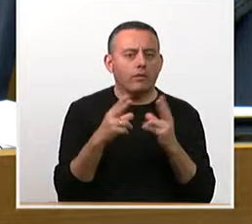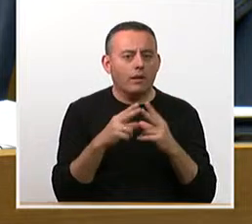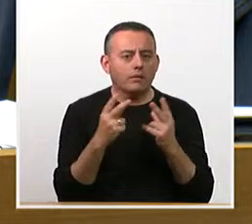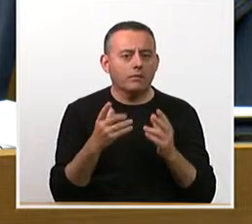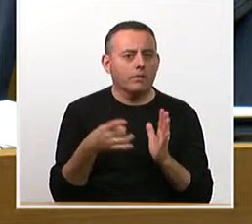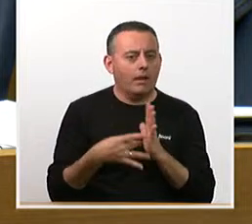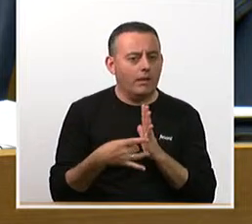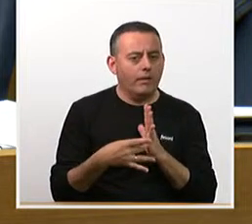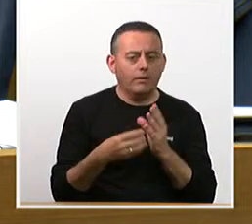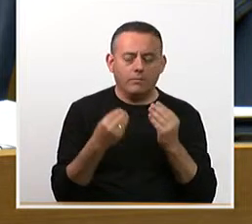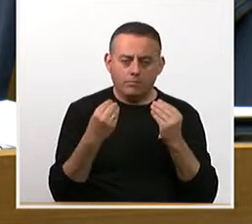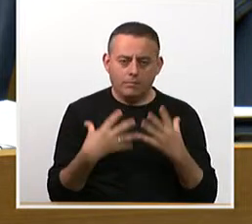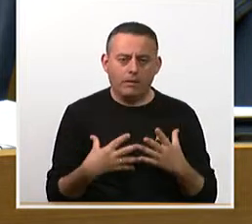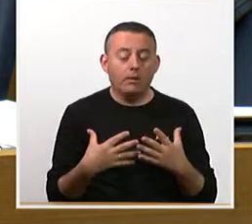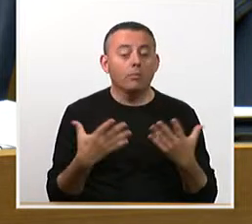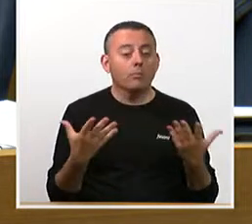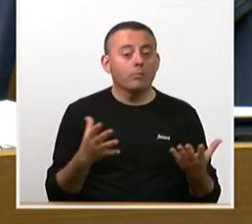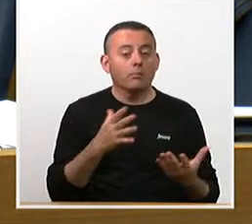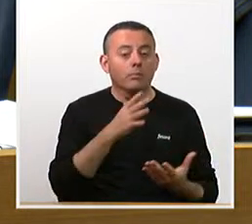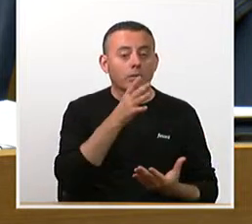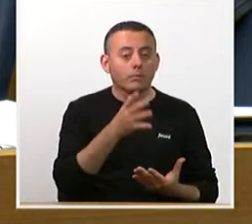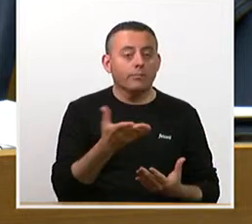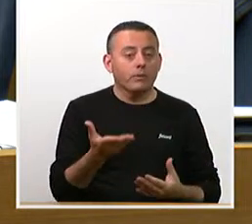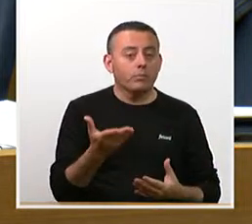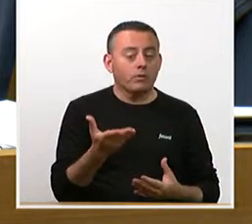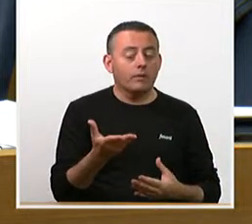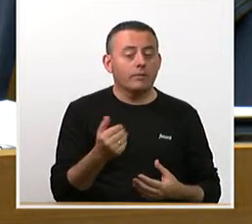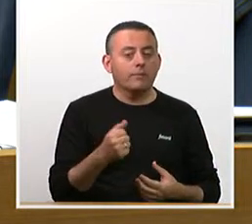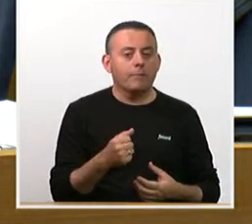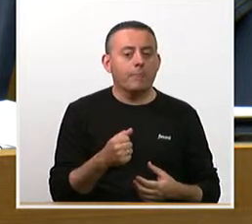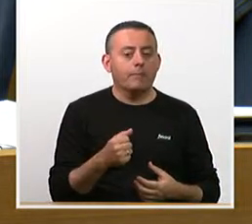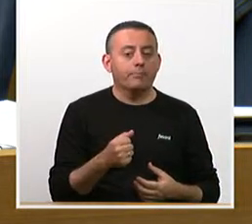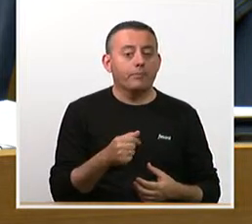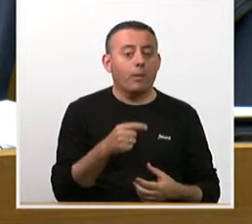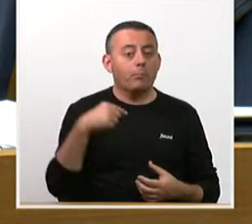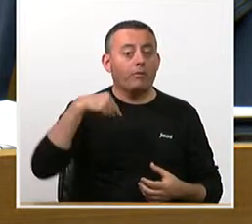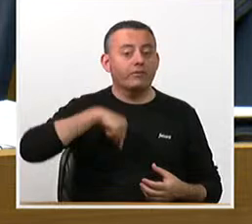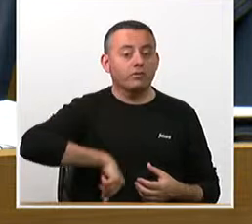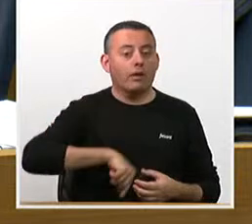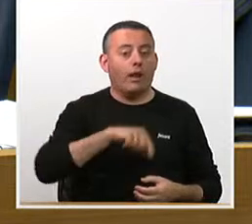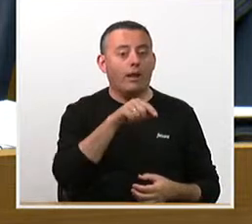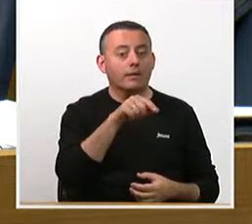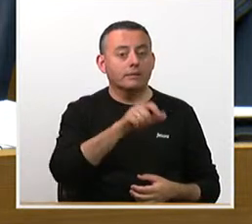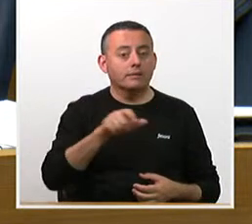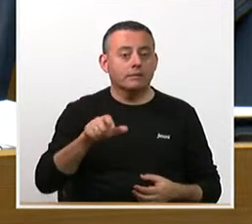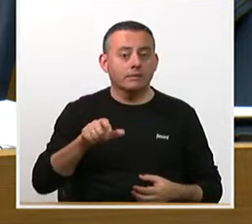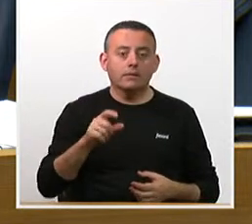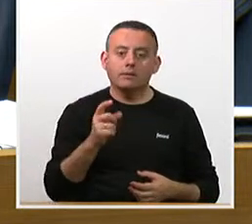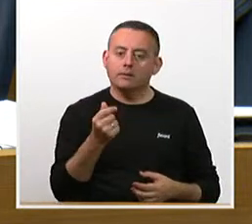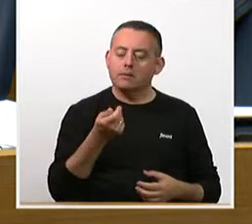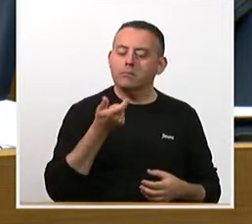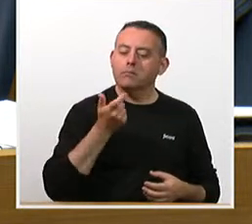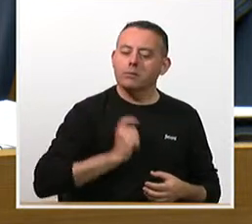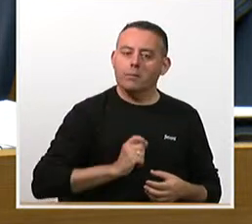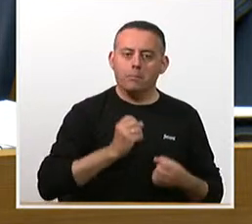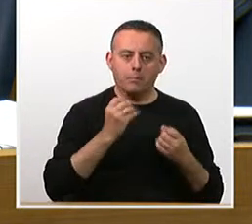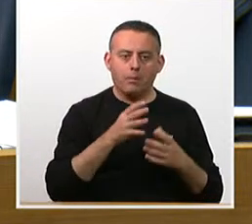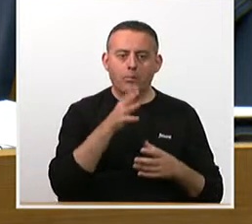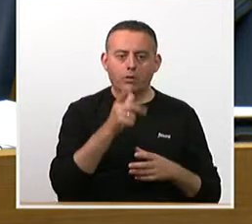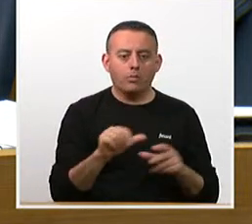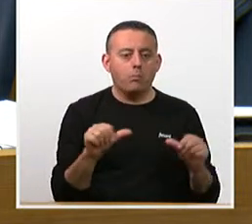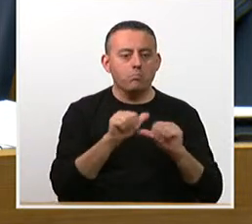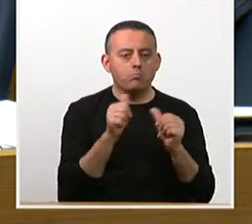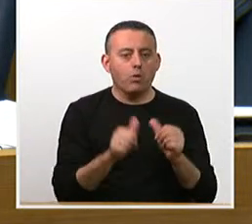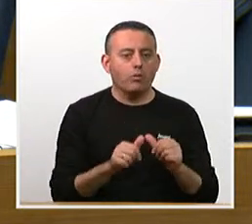para ello evidentemente es imprescindible que Los profesionales tengan los salarios que merecen por eso Hemos ya ampliado los módulos de acción